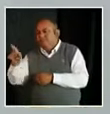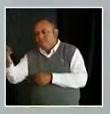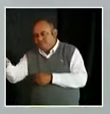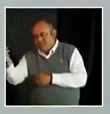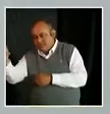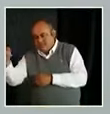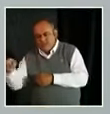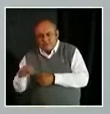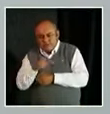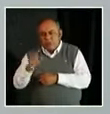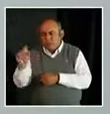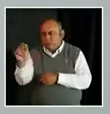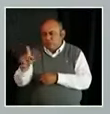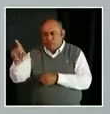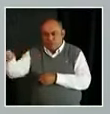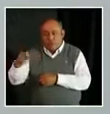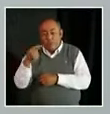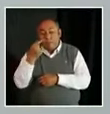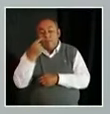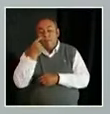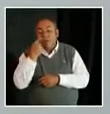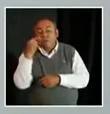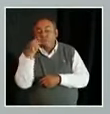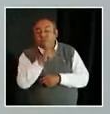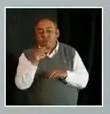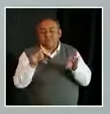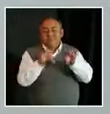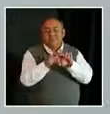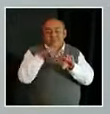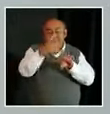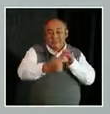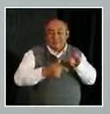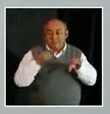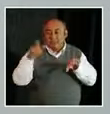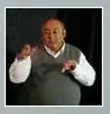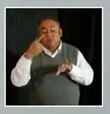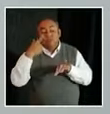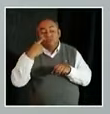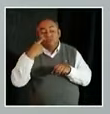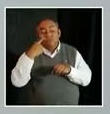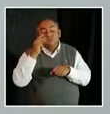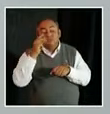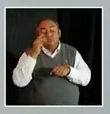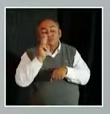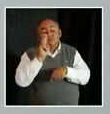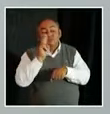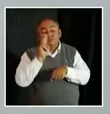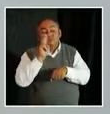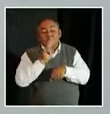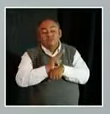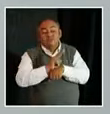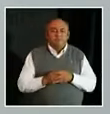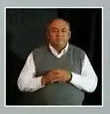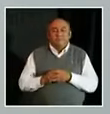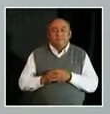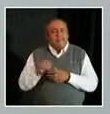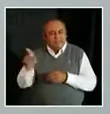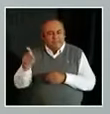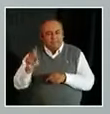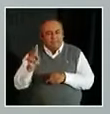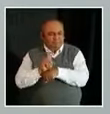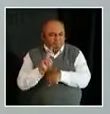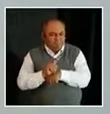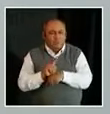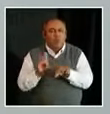empresas especializadas en supervisión de este tipo de obras, entonces hay una doble supervisión. Esta supervisión inicia desde